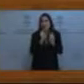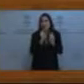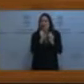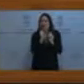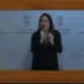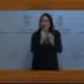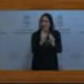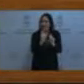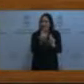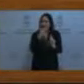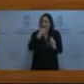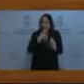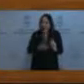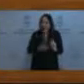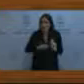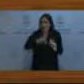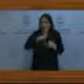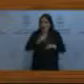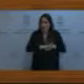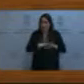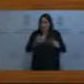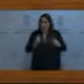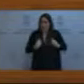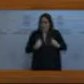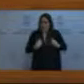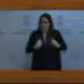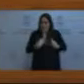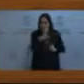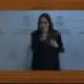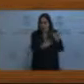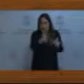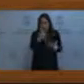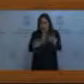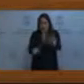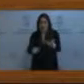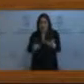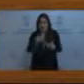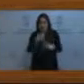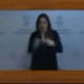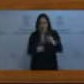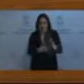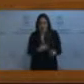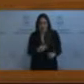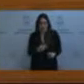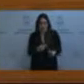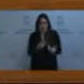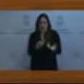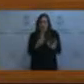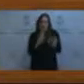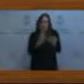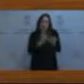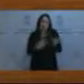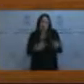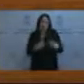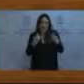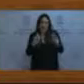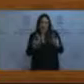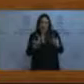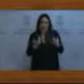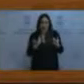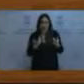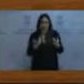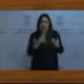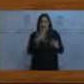hacen más fácil la vida, mayor calidad de vida a todos los asturianos, a la mayor cantidad posible de asturianos. Con